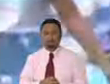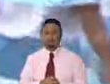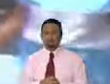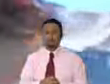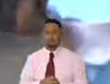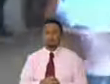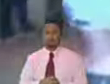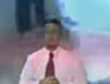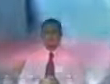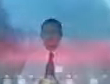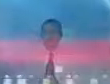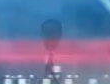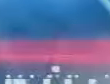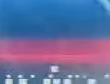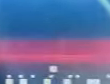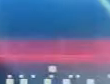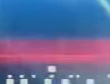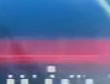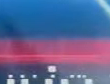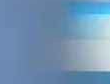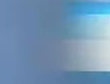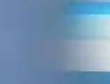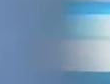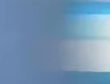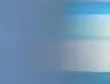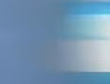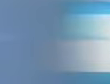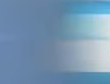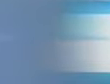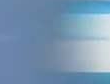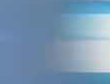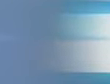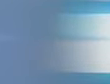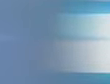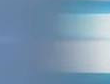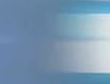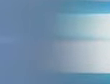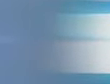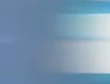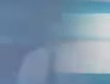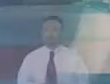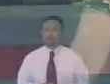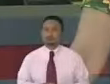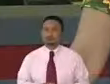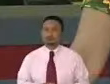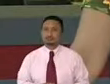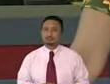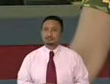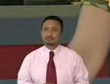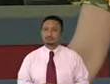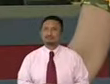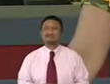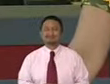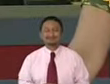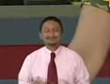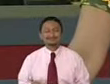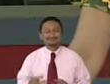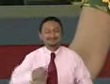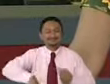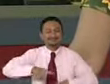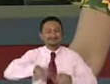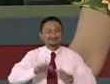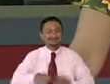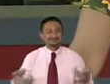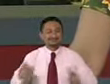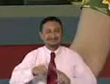Te convertiste salas de cristalinos ríos de paisajes ideal. Estamos de vuelta en el